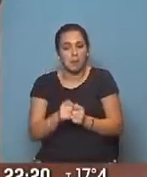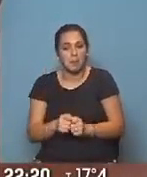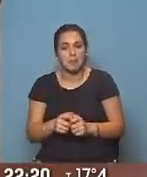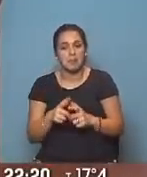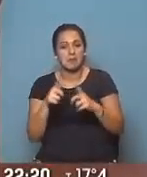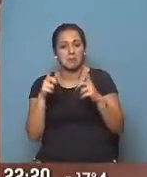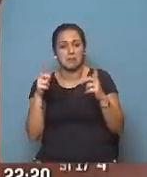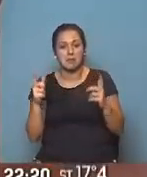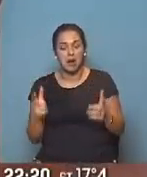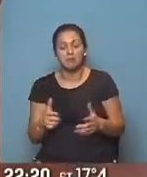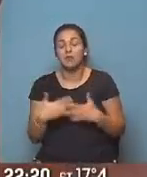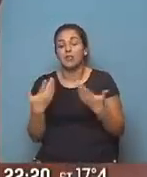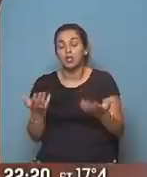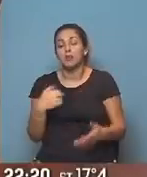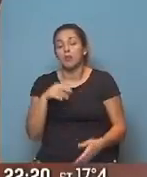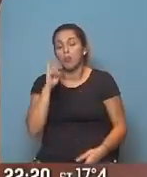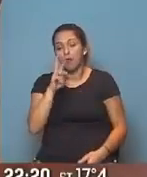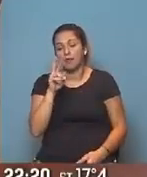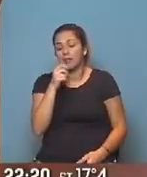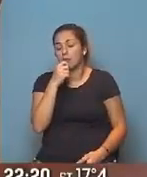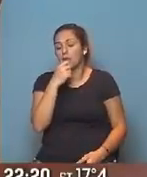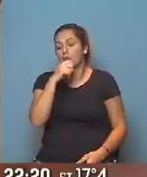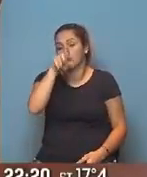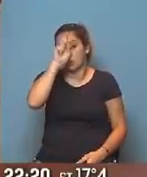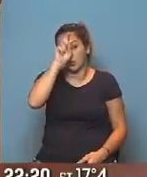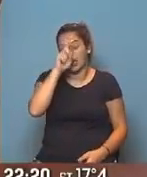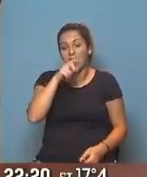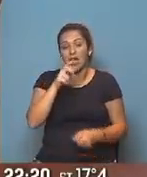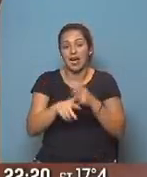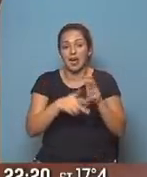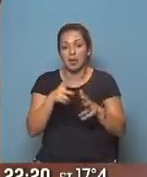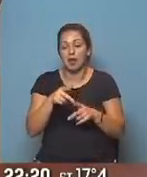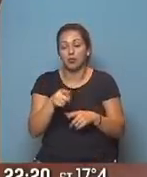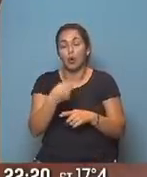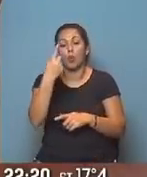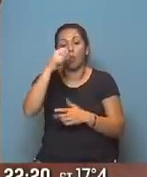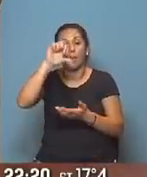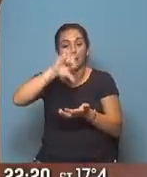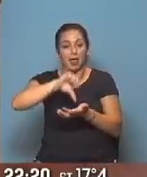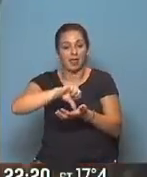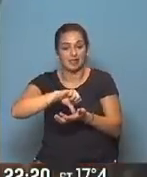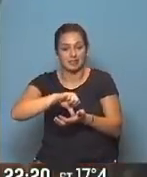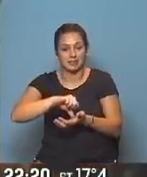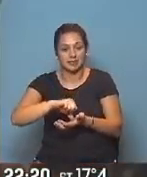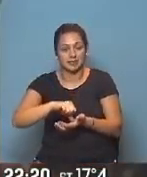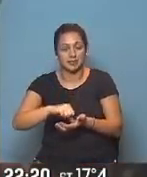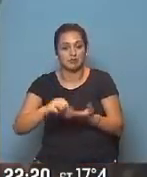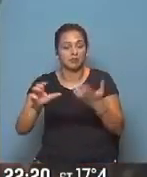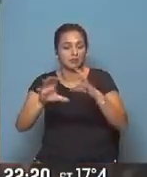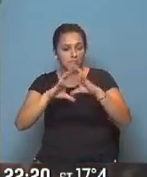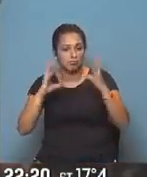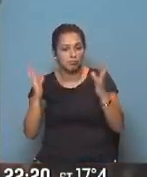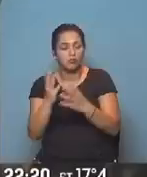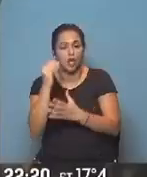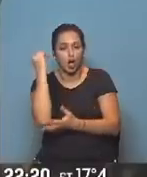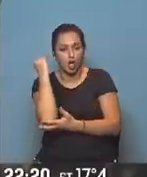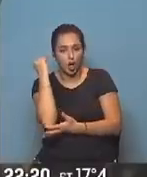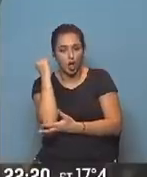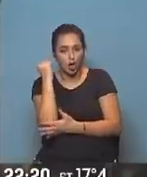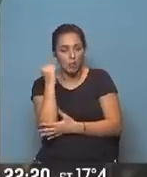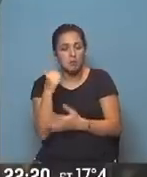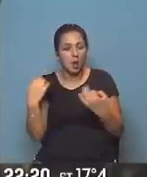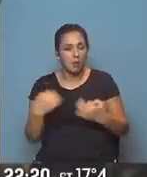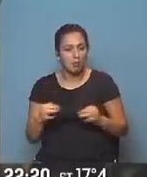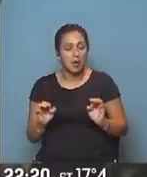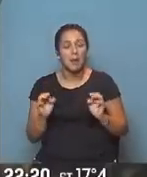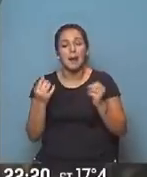y fíjate vos lo que pasa en Turquía. Estamos hablando de Turquía, un país con un país periférico con una economía absolutamente dependiente,